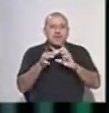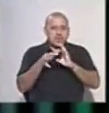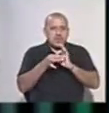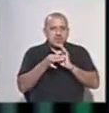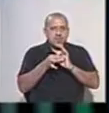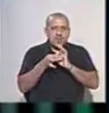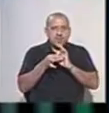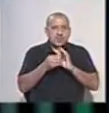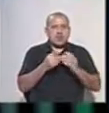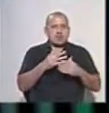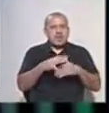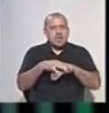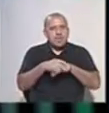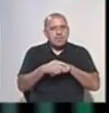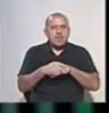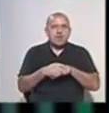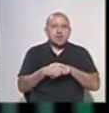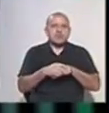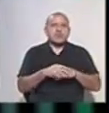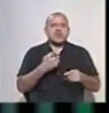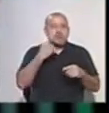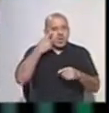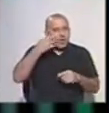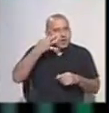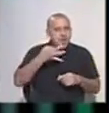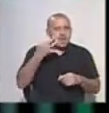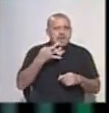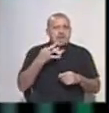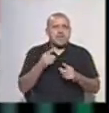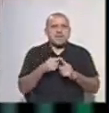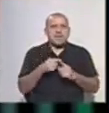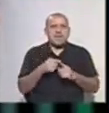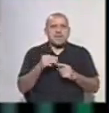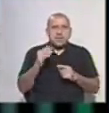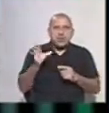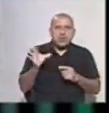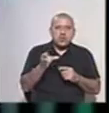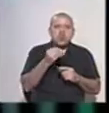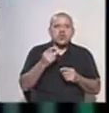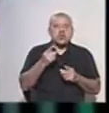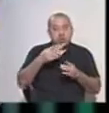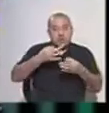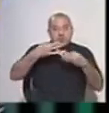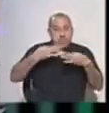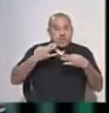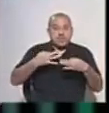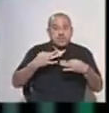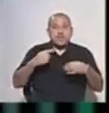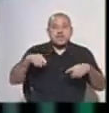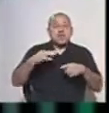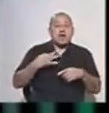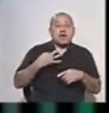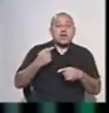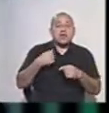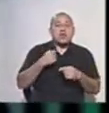De amistad y artística es real, ¿entendés? Todo eso pasó de verdad. Yo creo que haber pasado un par de años de mi